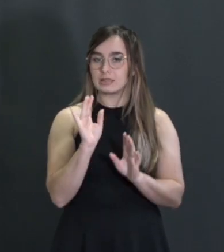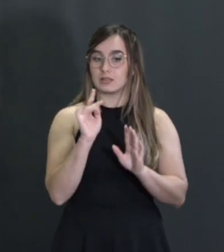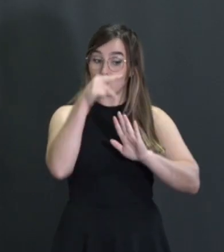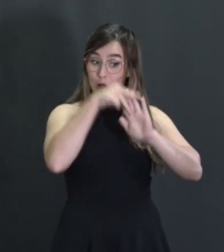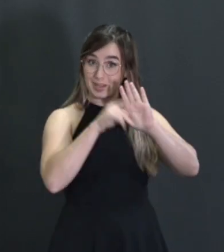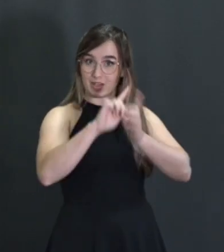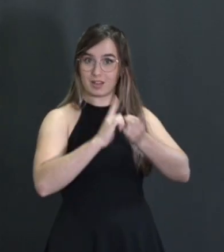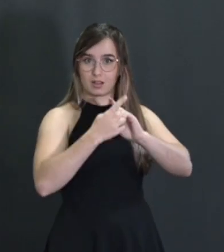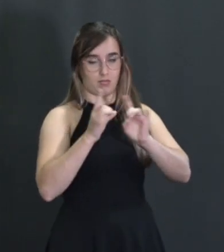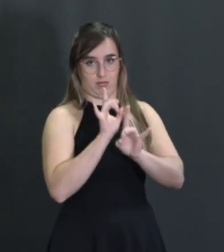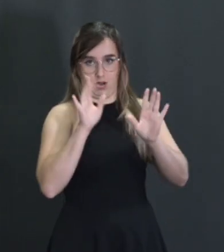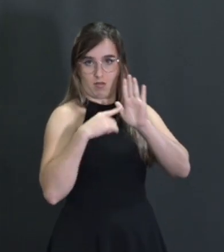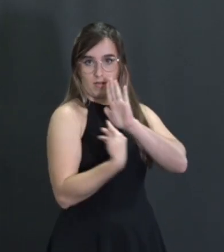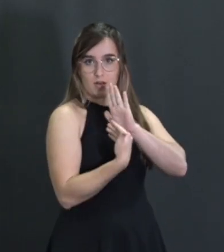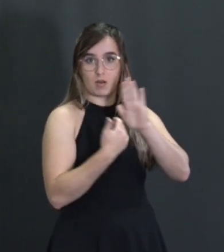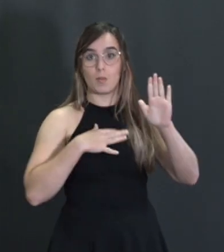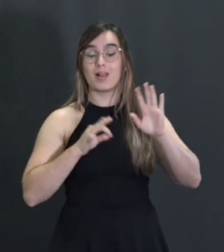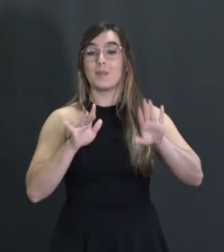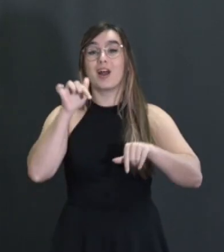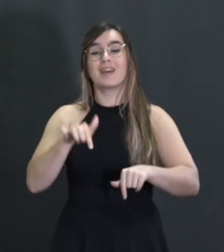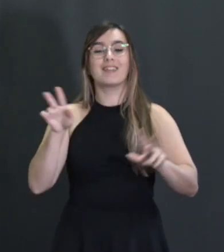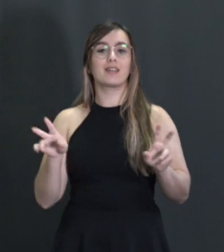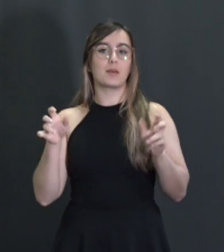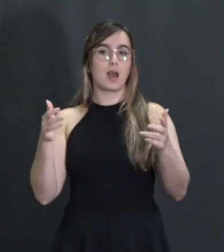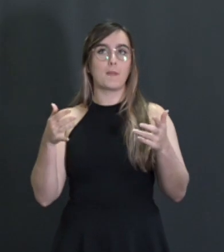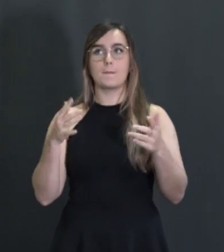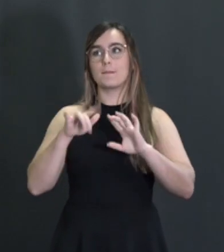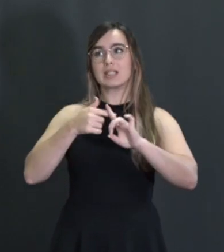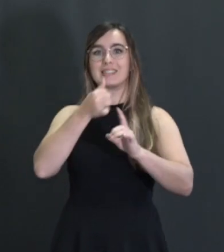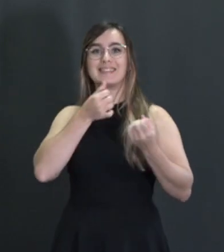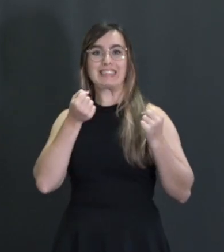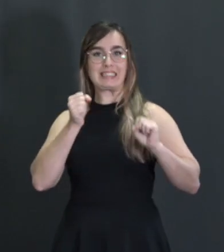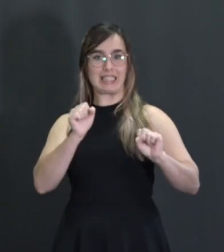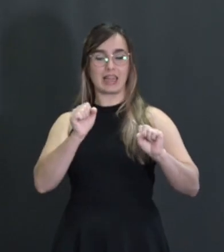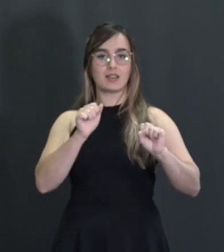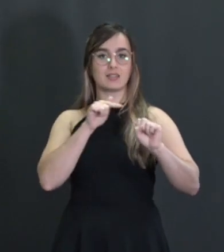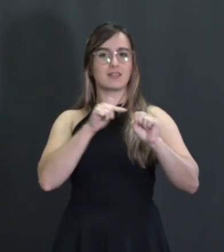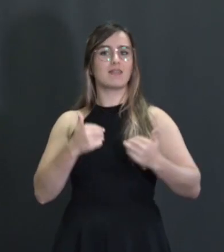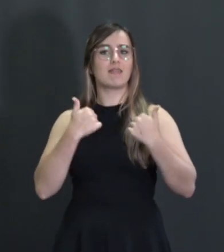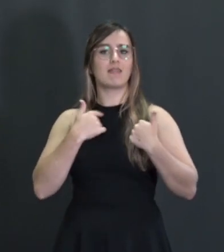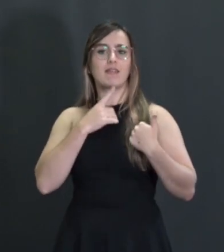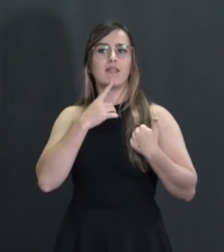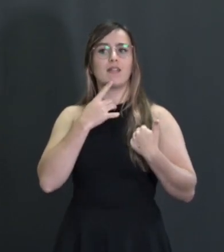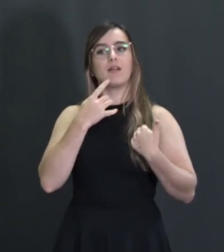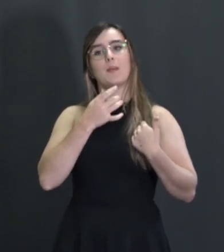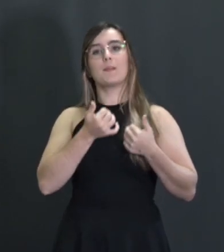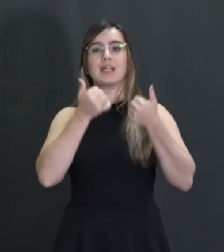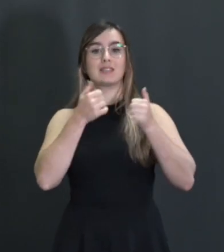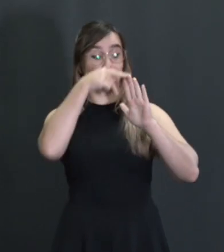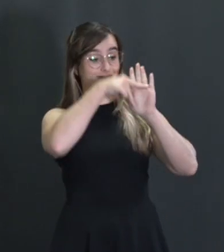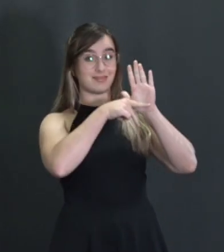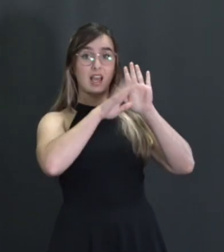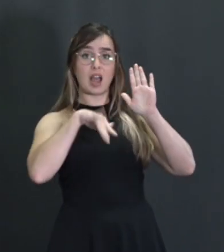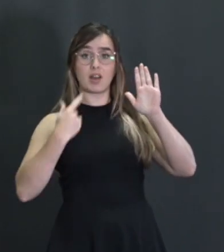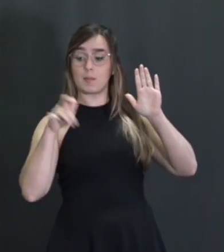pero aquí el tema y las resistencias muchas veces vienen a cómo aterriza esto en la vida de la